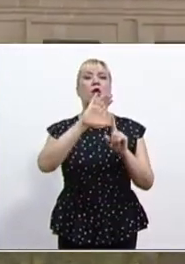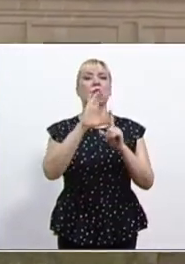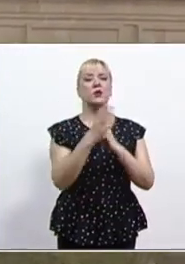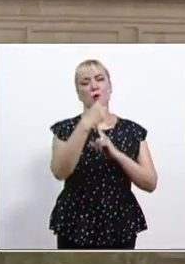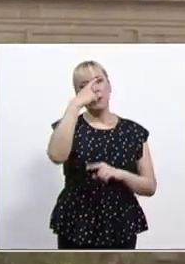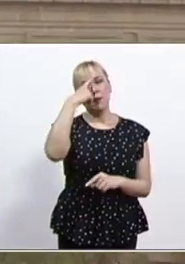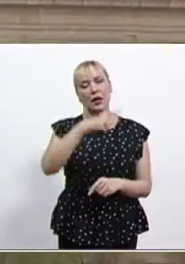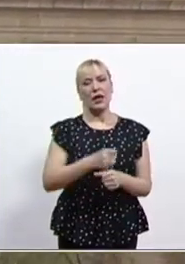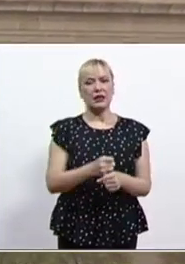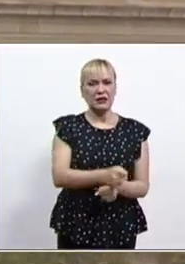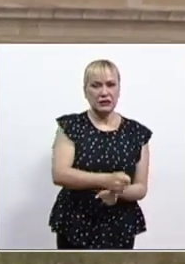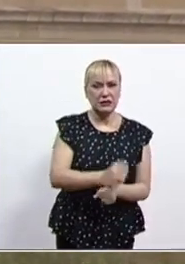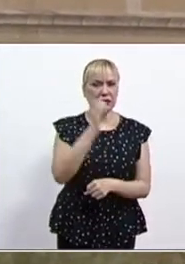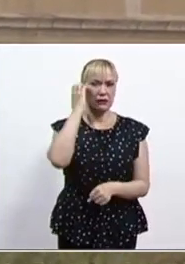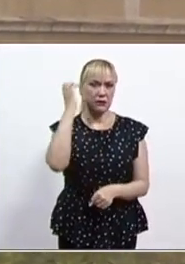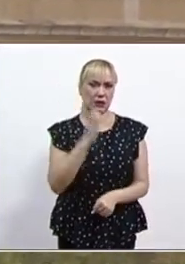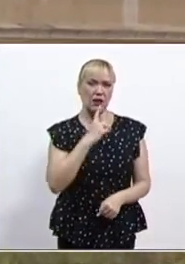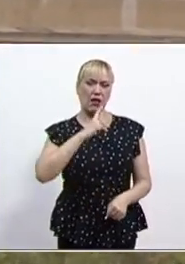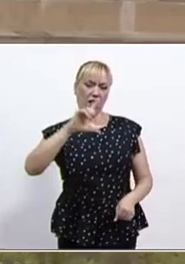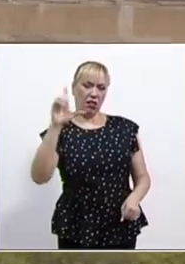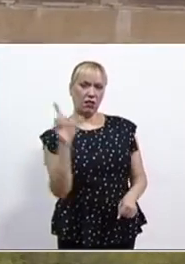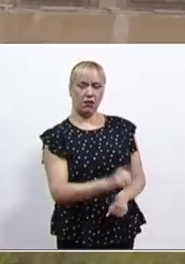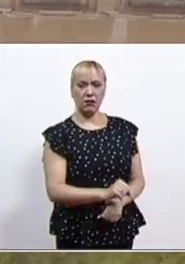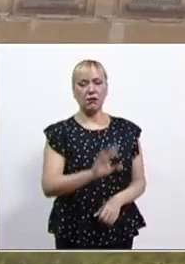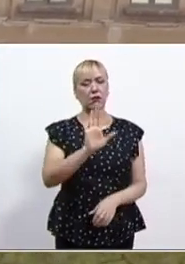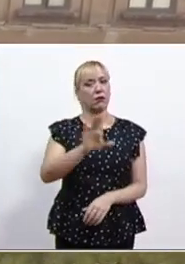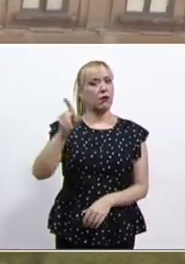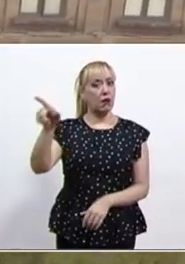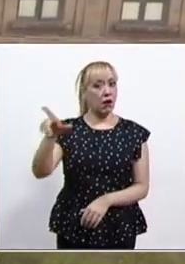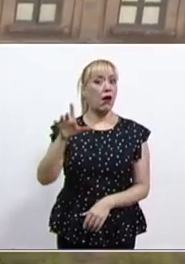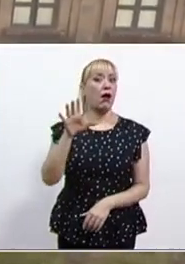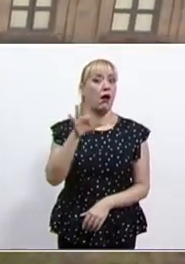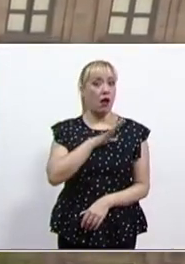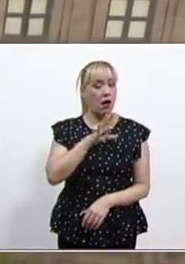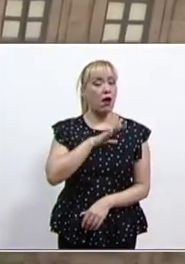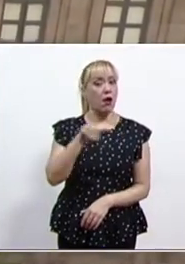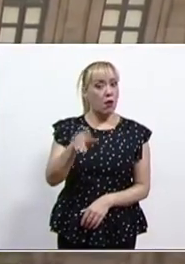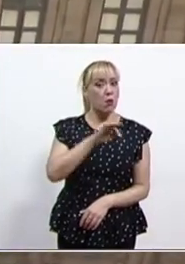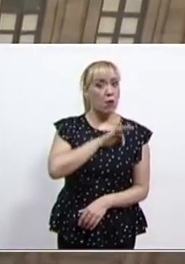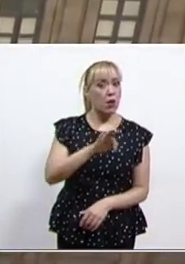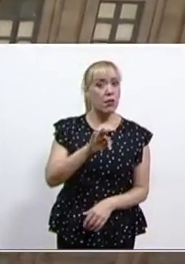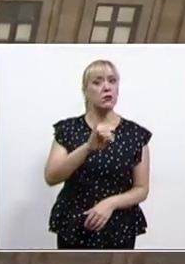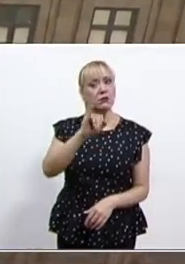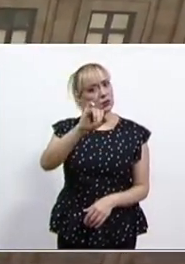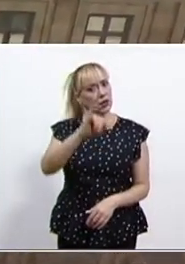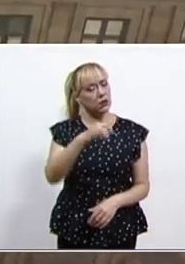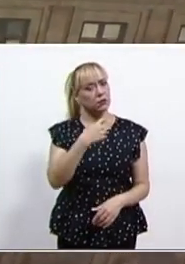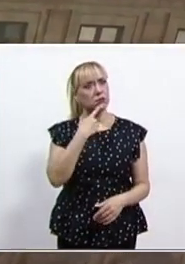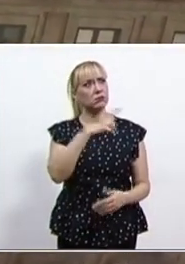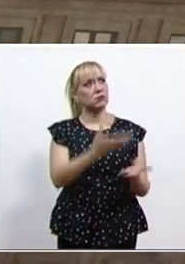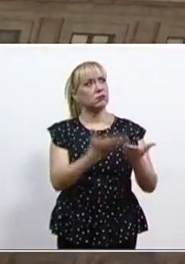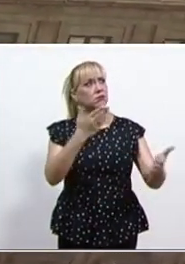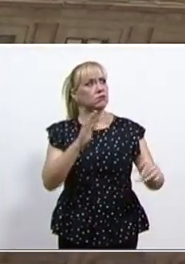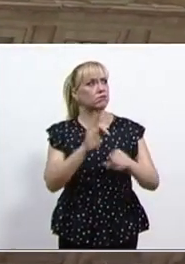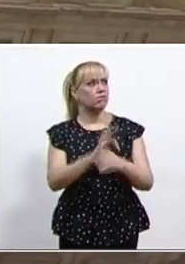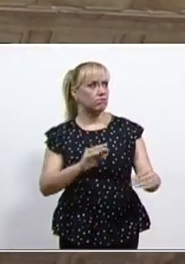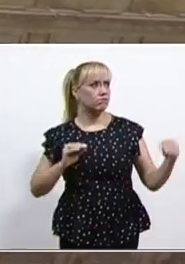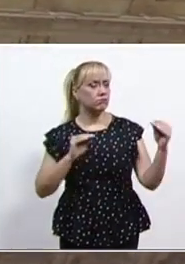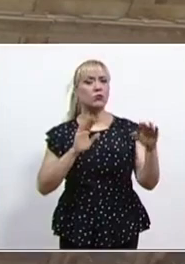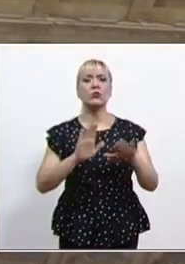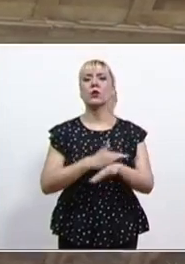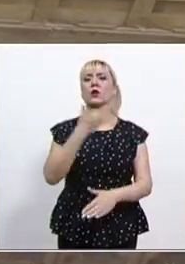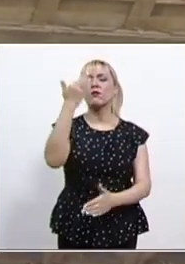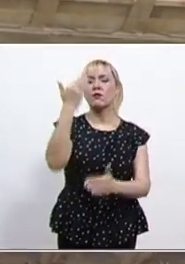Inhumanos de la Defensoría Pública Federal sí cuenta con interés jurídico para promover el juicio de amparo ante la falta de diligencia y